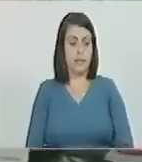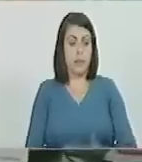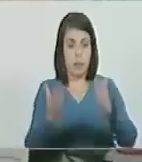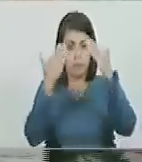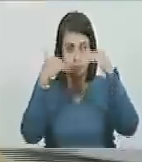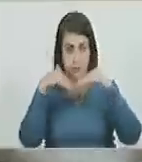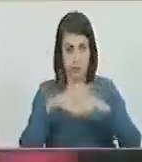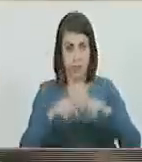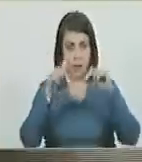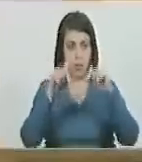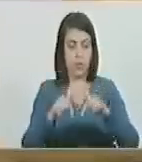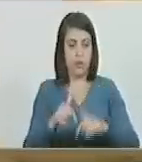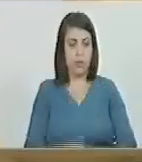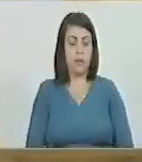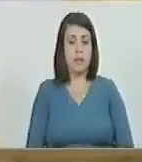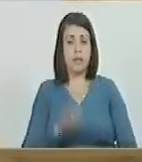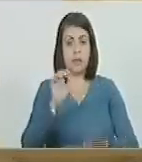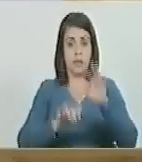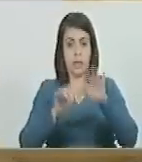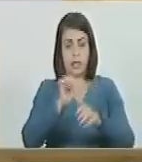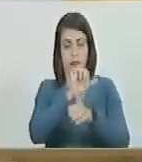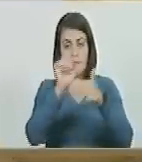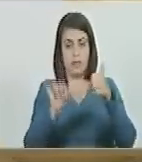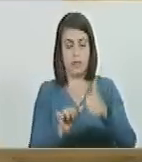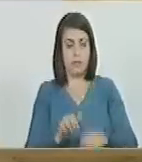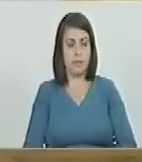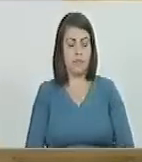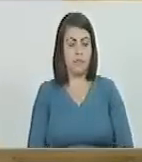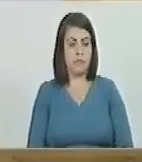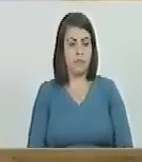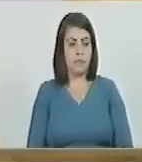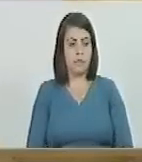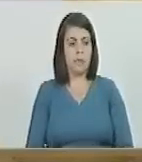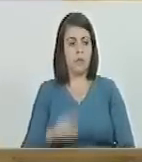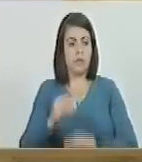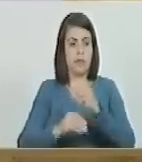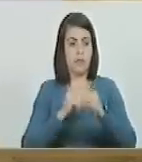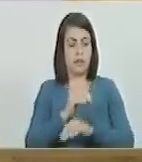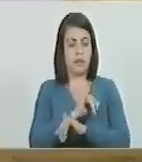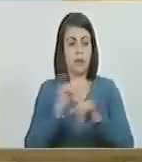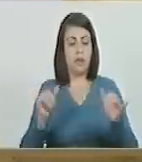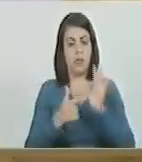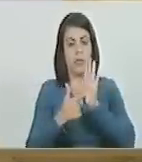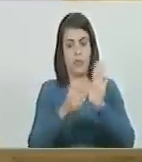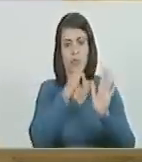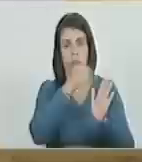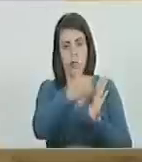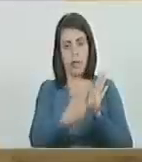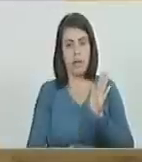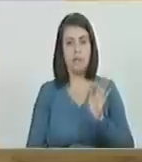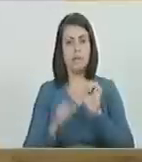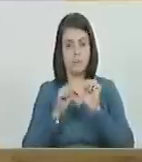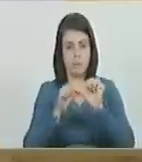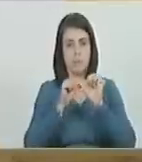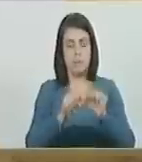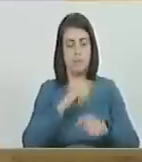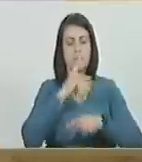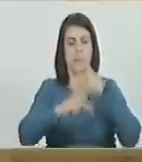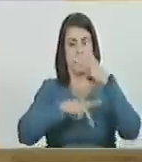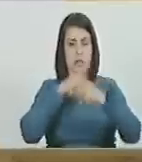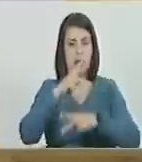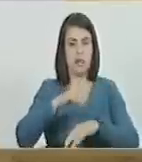Siguiente punto del orden del día, ciudadana subsecretaria. Considerar el informe presentado por la Comisión Permanente de